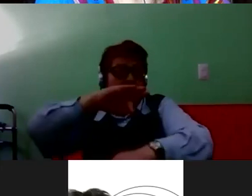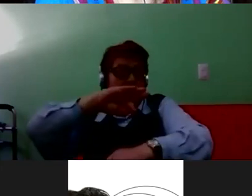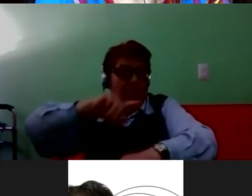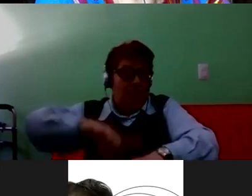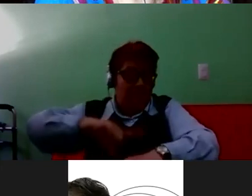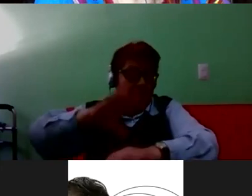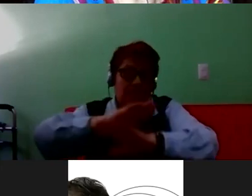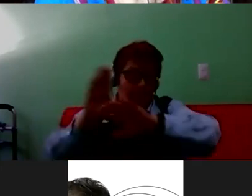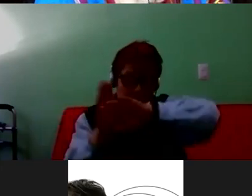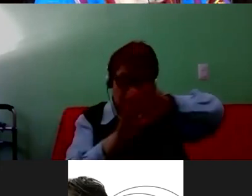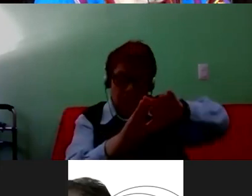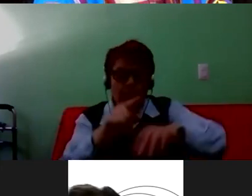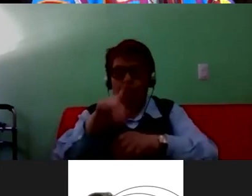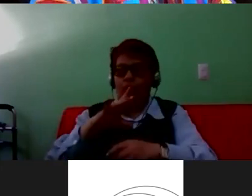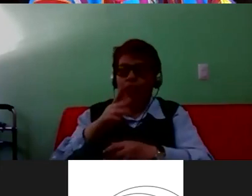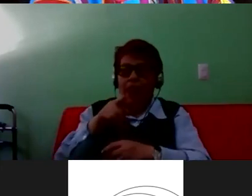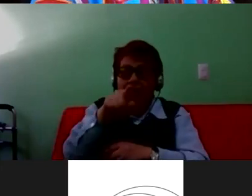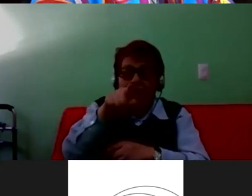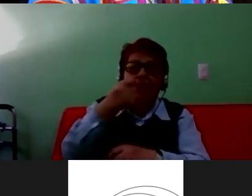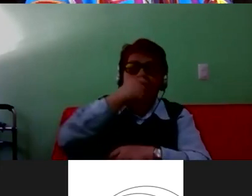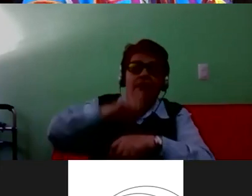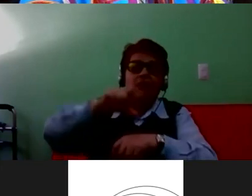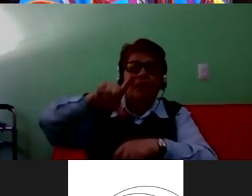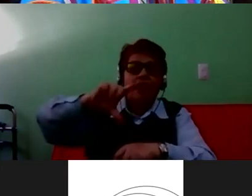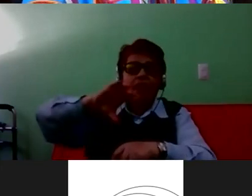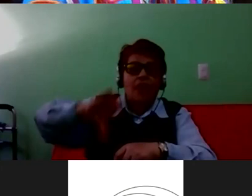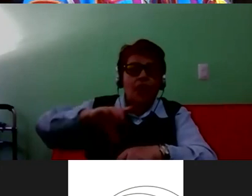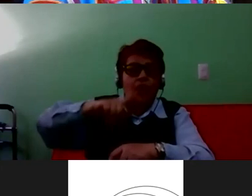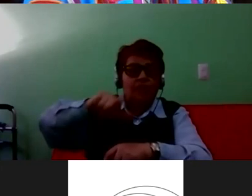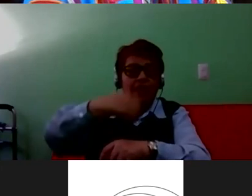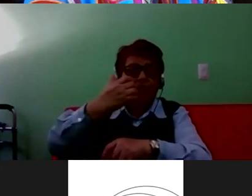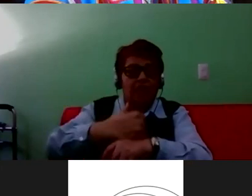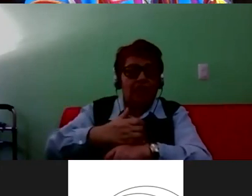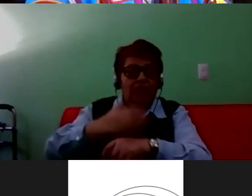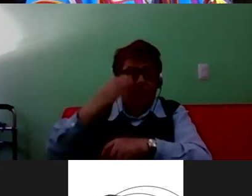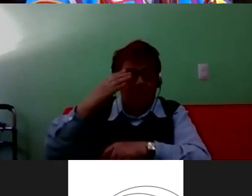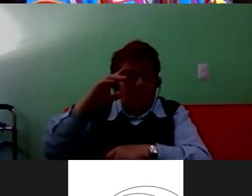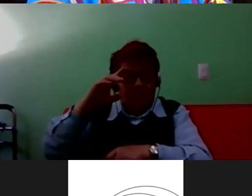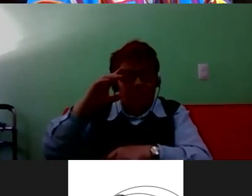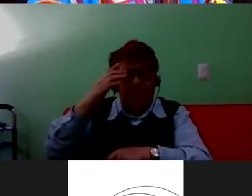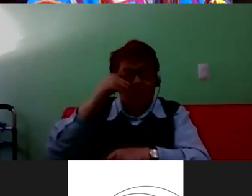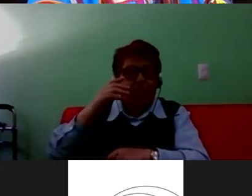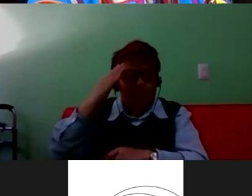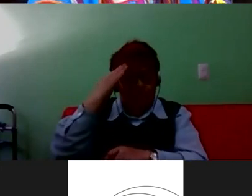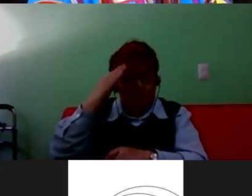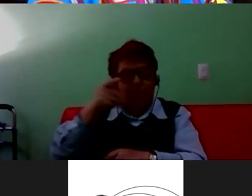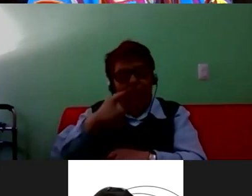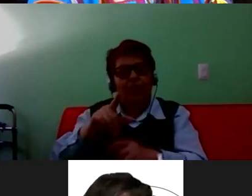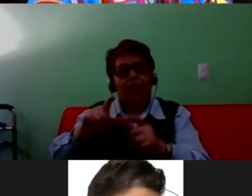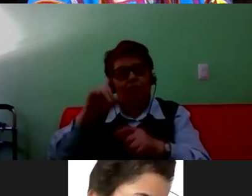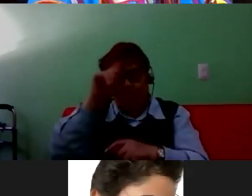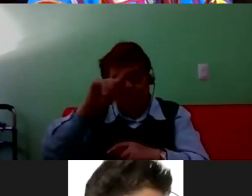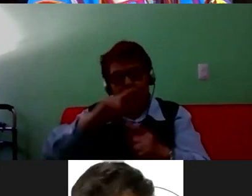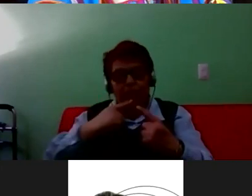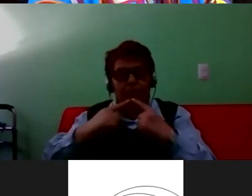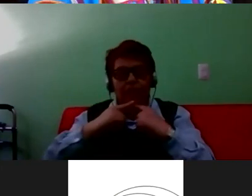al titular del Poder Ejecutivo, sino a la Secretaria de Gobernación, que es titular del Consejo Consultivo, que está integrado pues, por